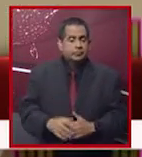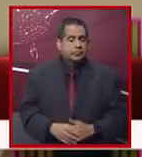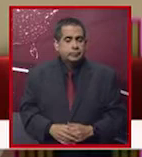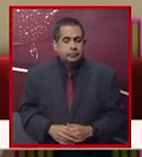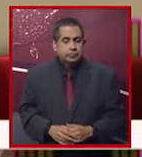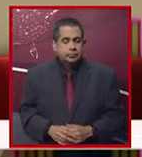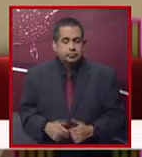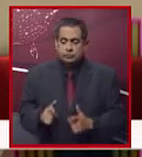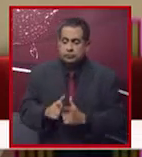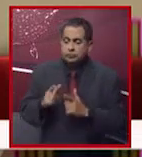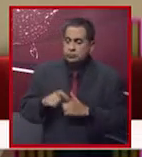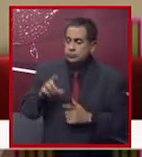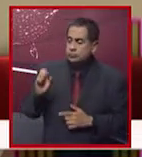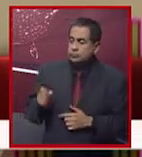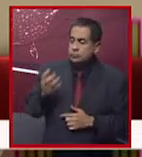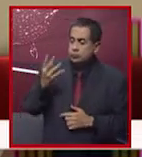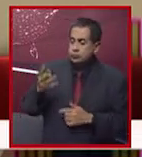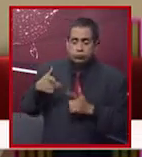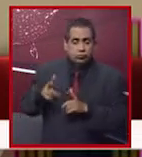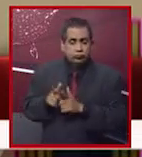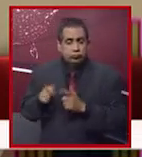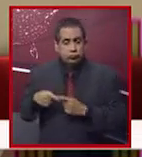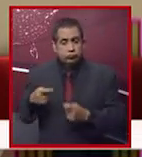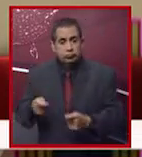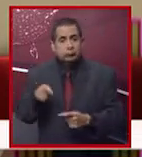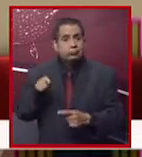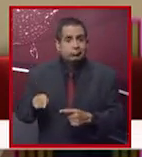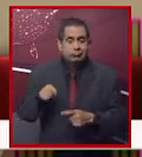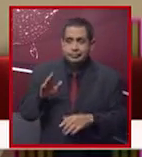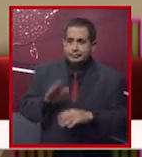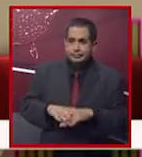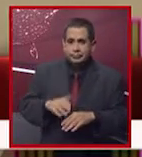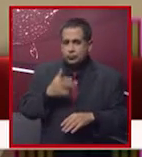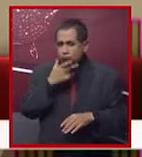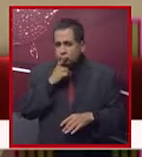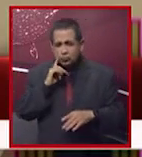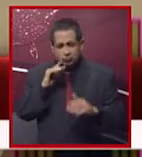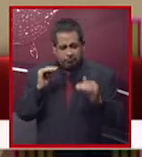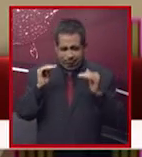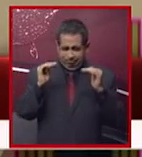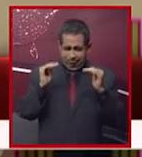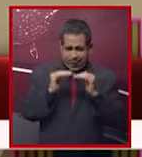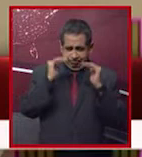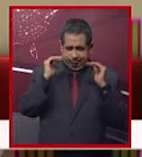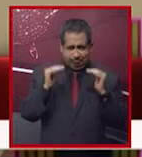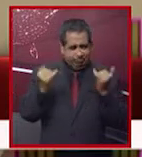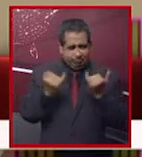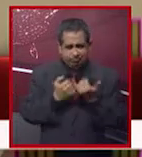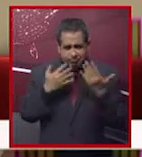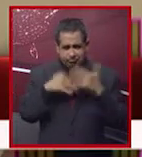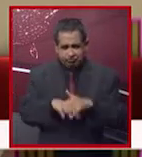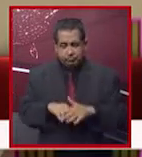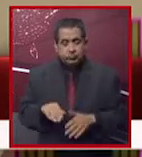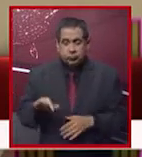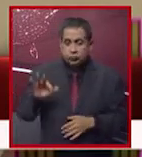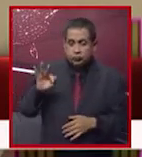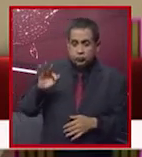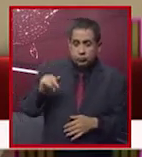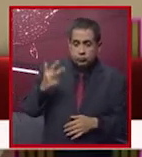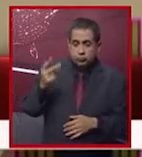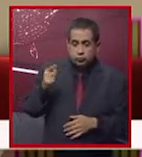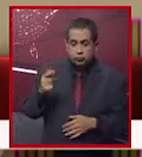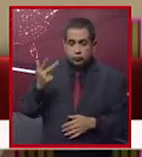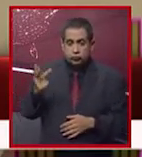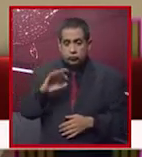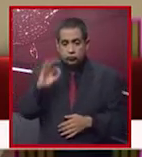La 64ª legislatura será la legislatura más paritaria e incluyente de nuestra historia. El 48.8%